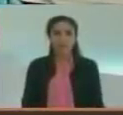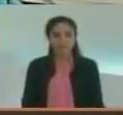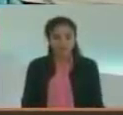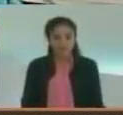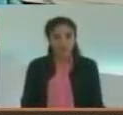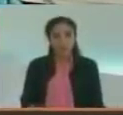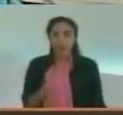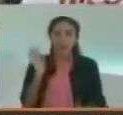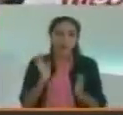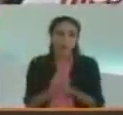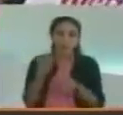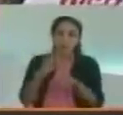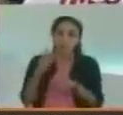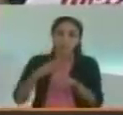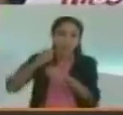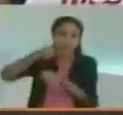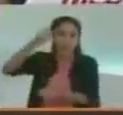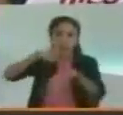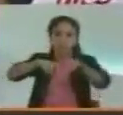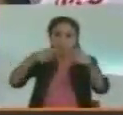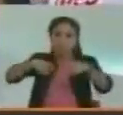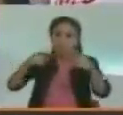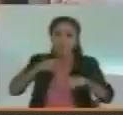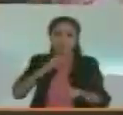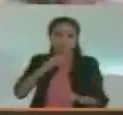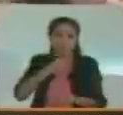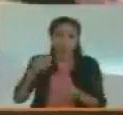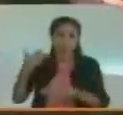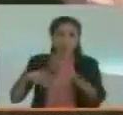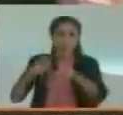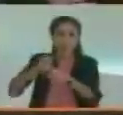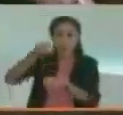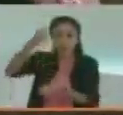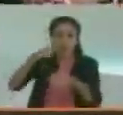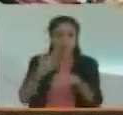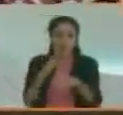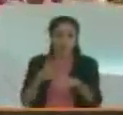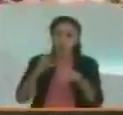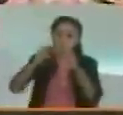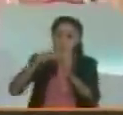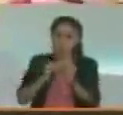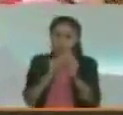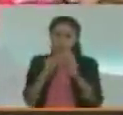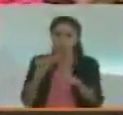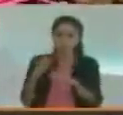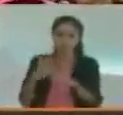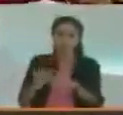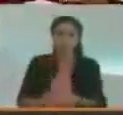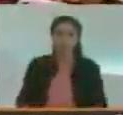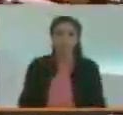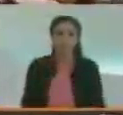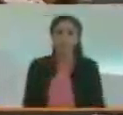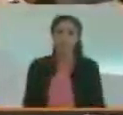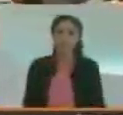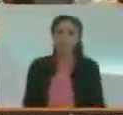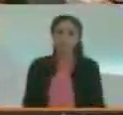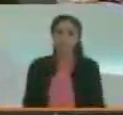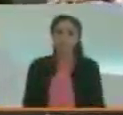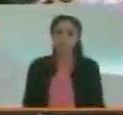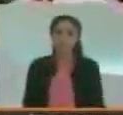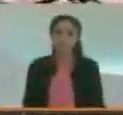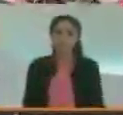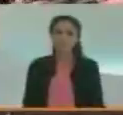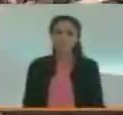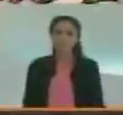viejo y roto. Que arreglarlo. Levanten la mano los que tienen